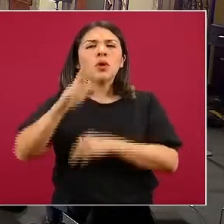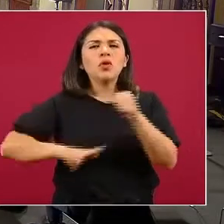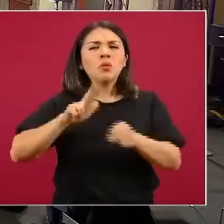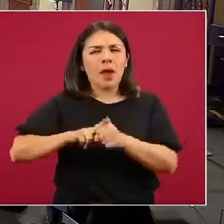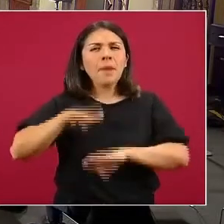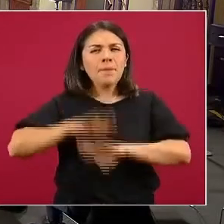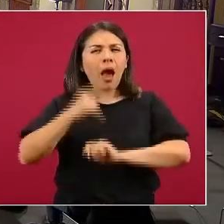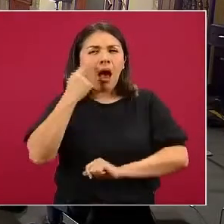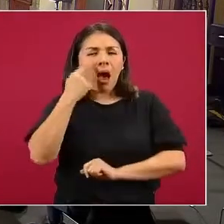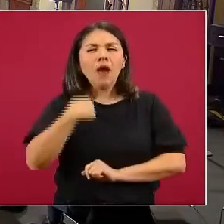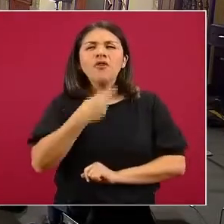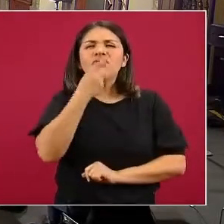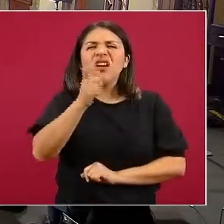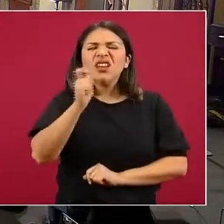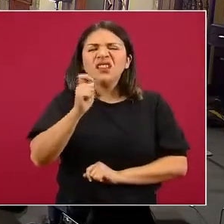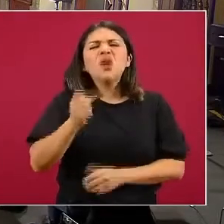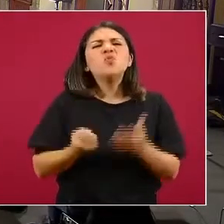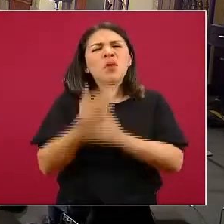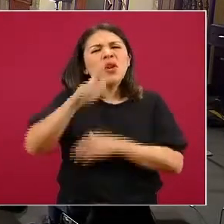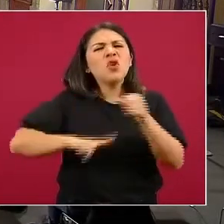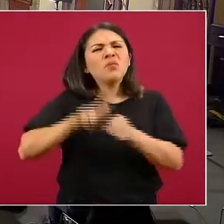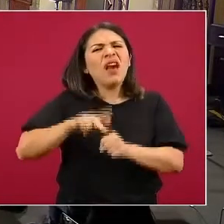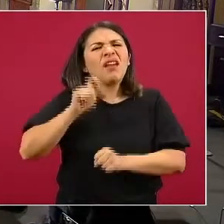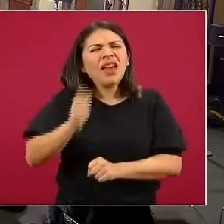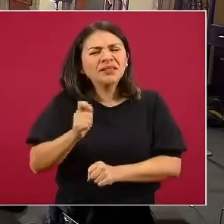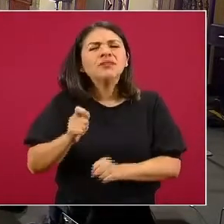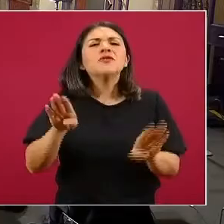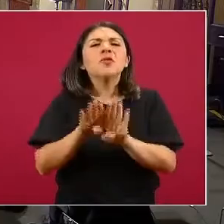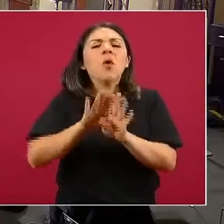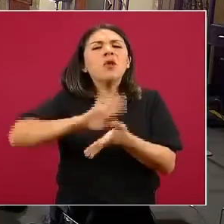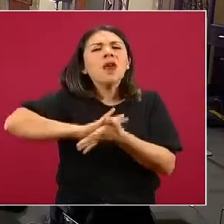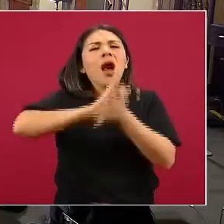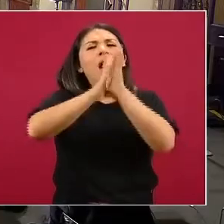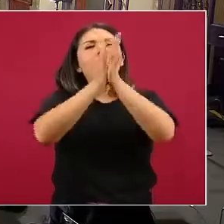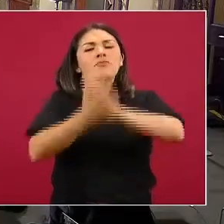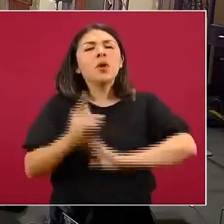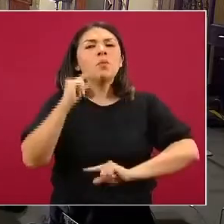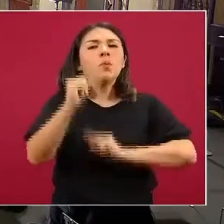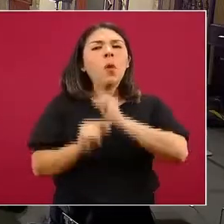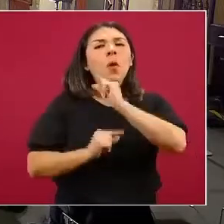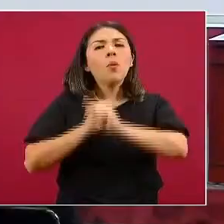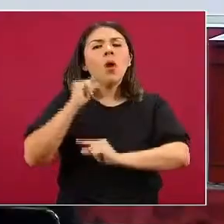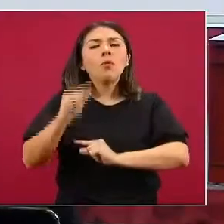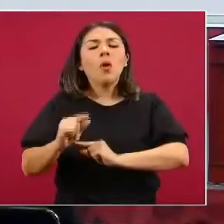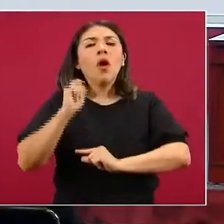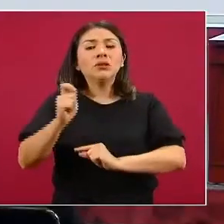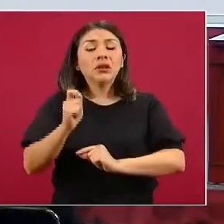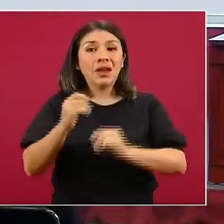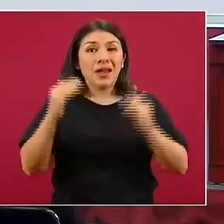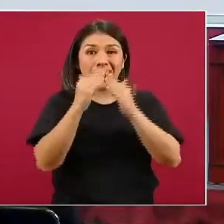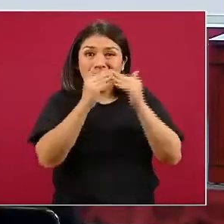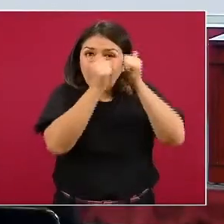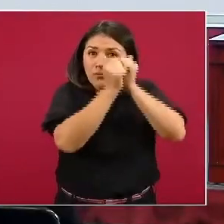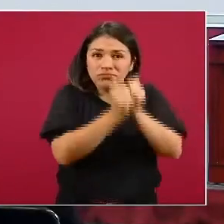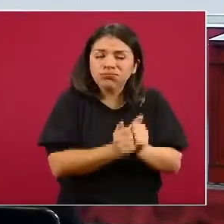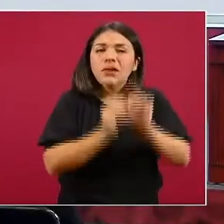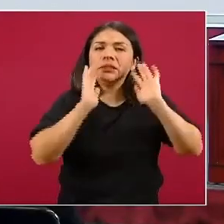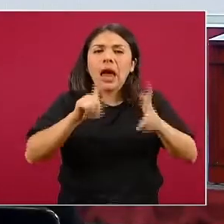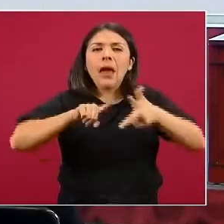semana recordamos qué quiere decir esto de nueva normalidad. Es este proceso gradual de desconfinamiento,